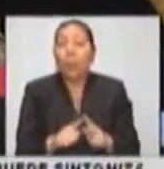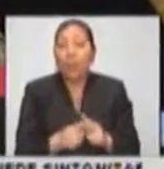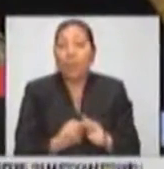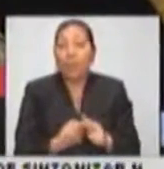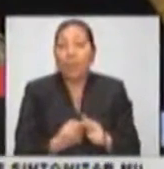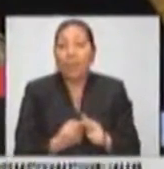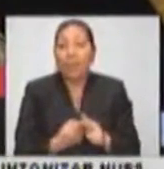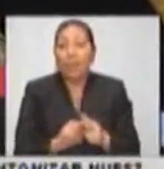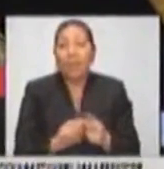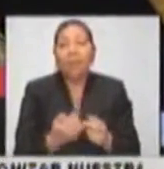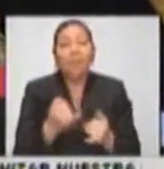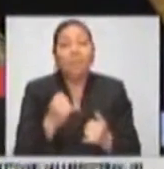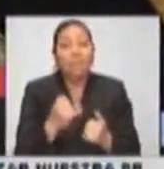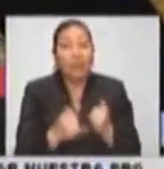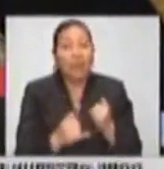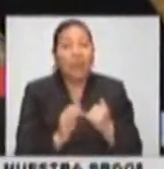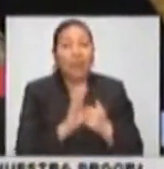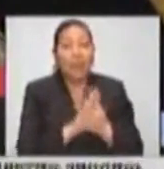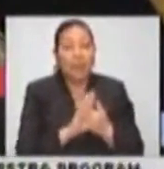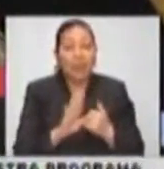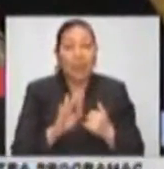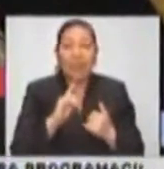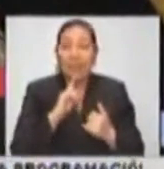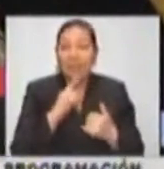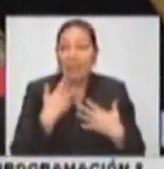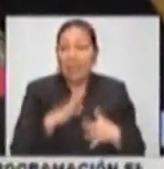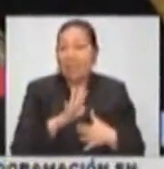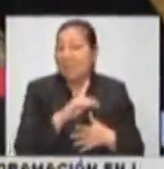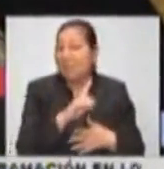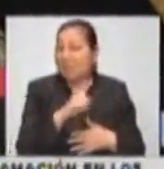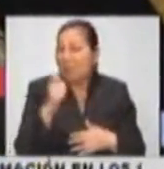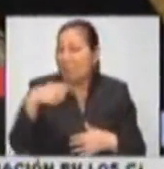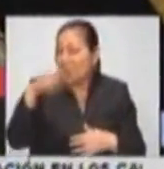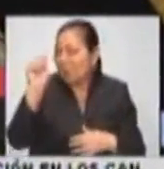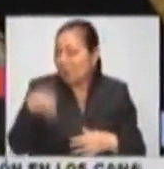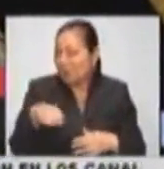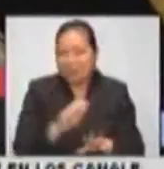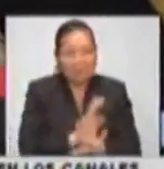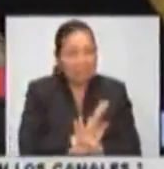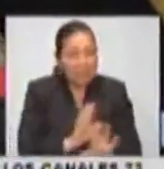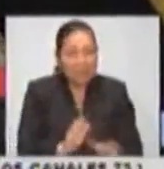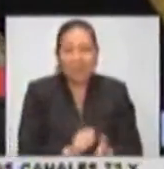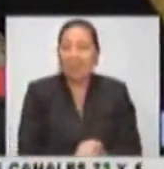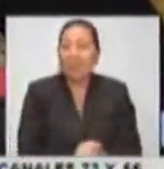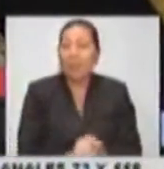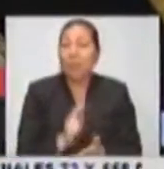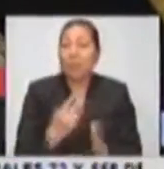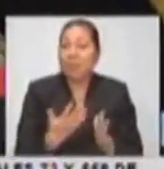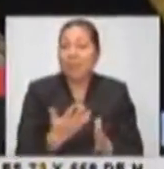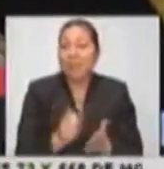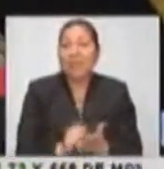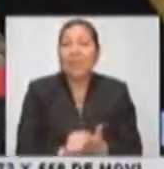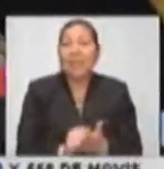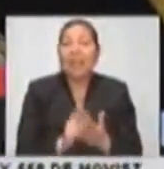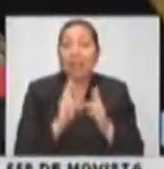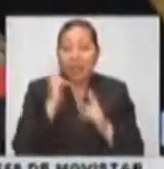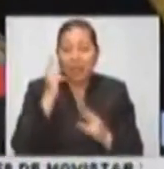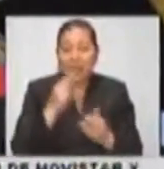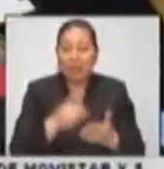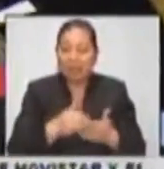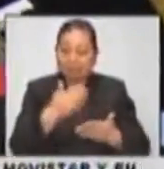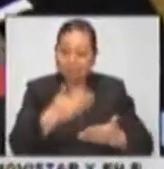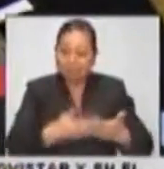los reportes finales, varios de ellos ya estaban al 100% en el 2015, Todo esto, por supuesto, no lo vamos a ver ahora, estamos